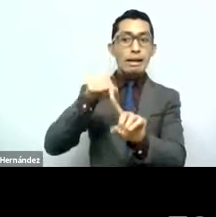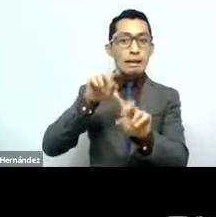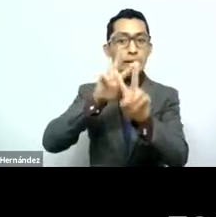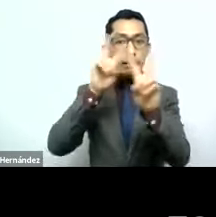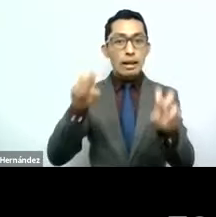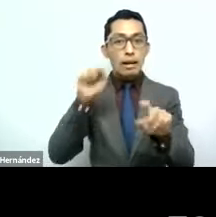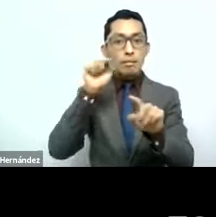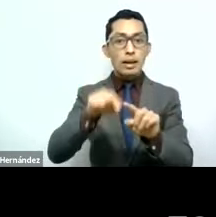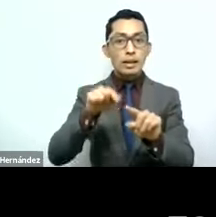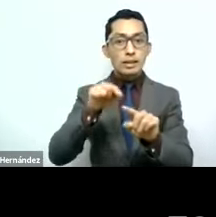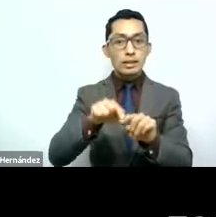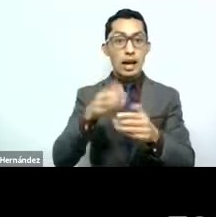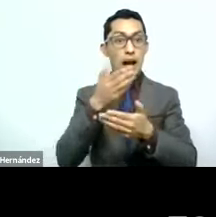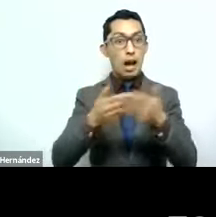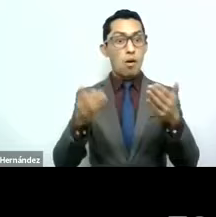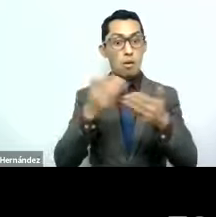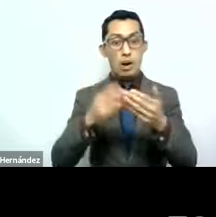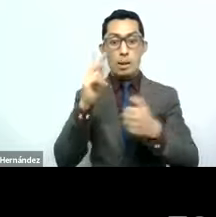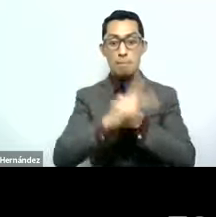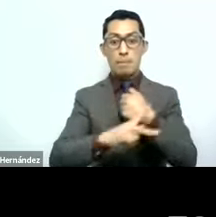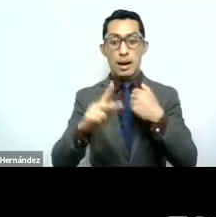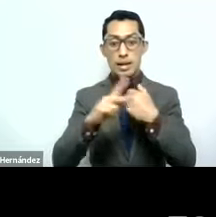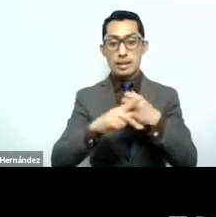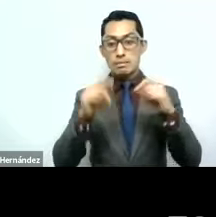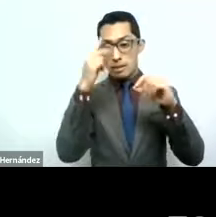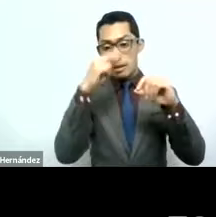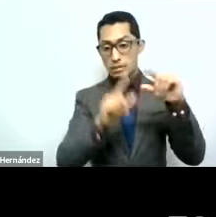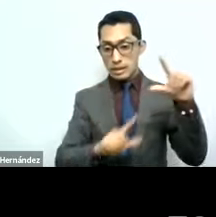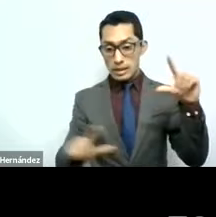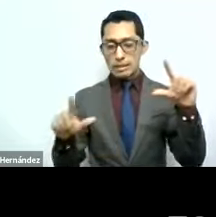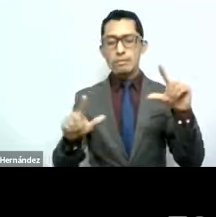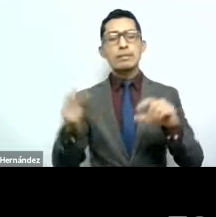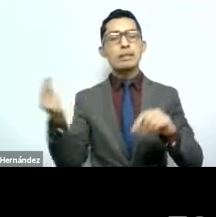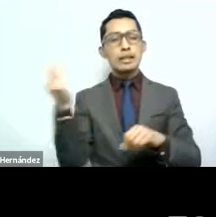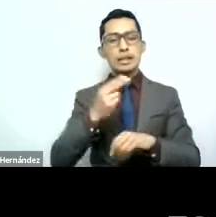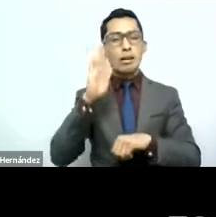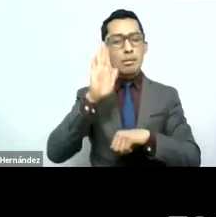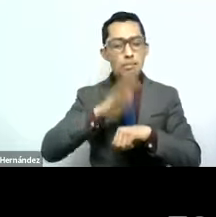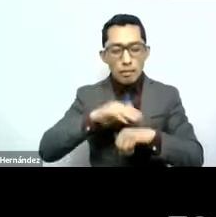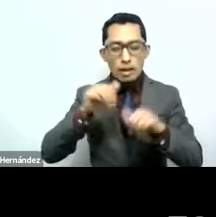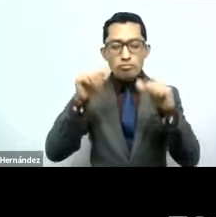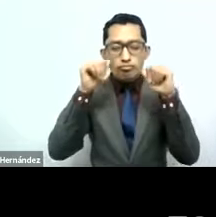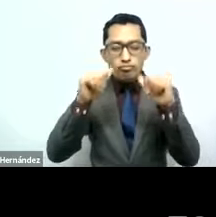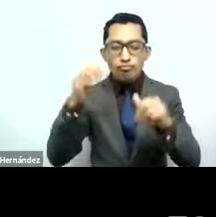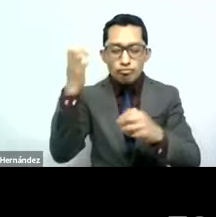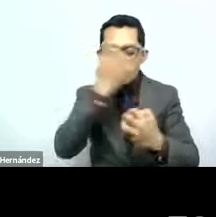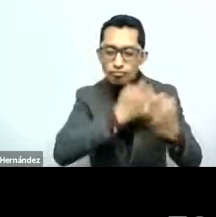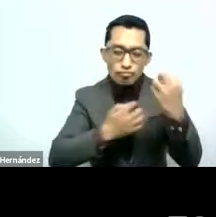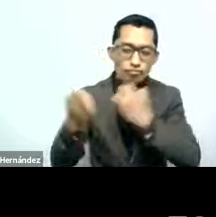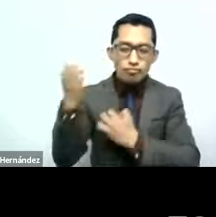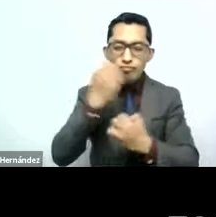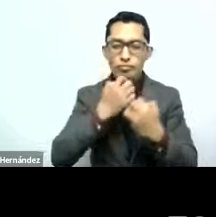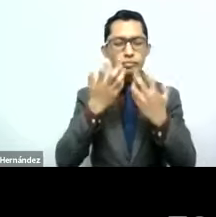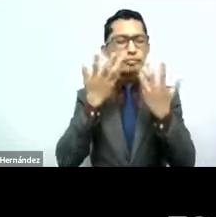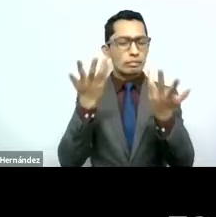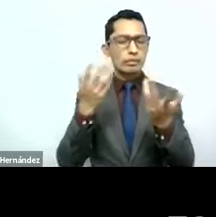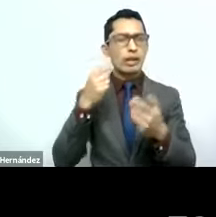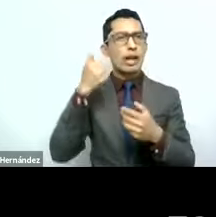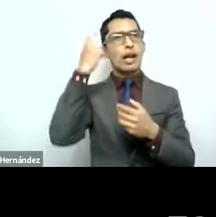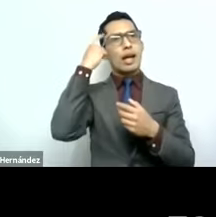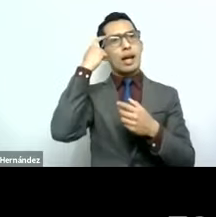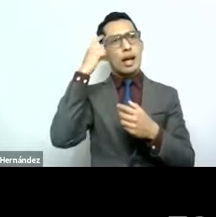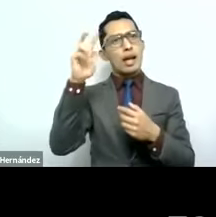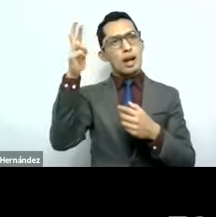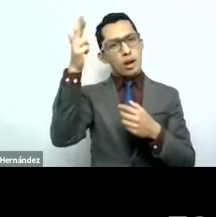en la coyuntura que vive este país, merece mucho más detenimiento y análisis. Se me vienen a la mente, por supuesto, los